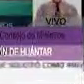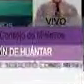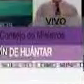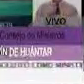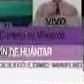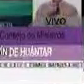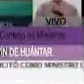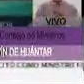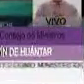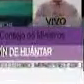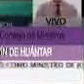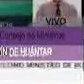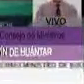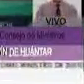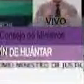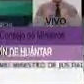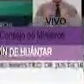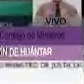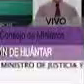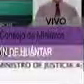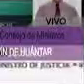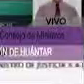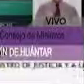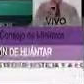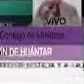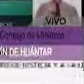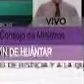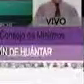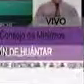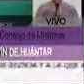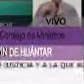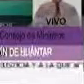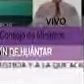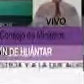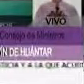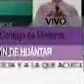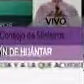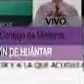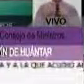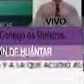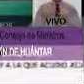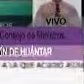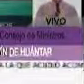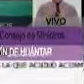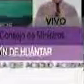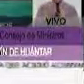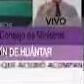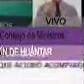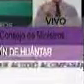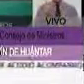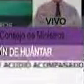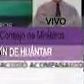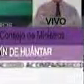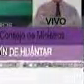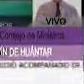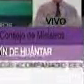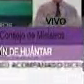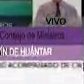avances del caso. Yo he tenido personalmente varias reuniones con los partidos, con los representantes de los